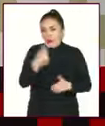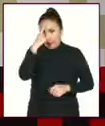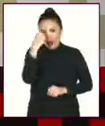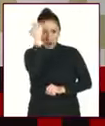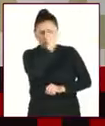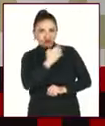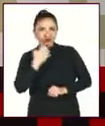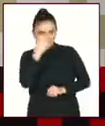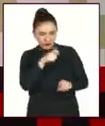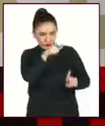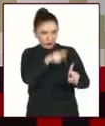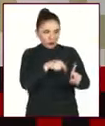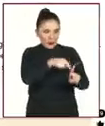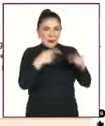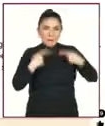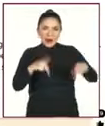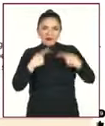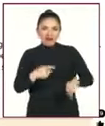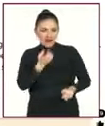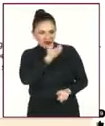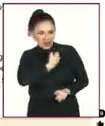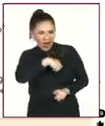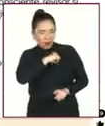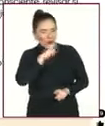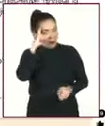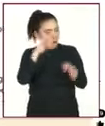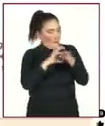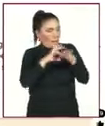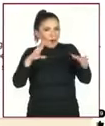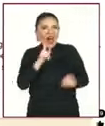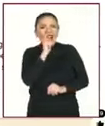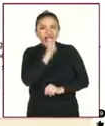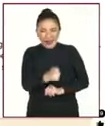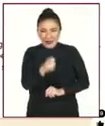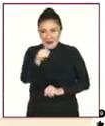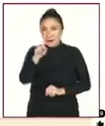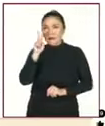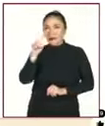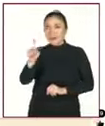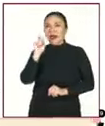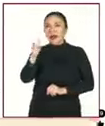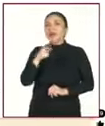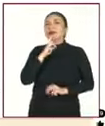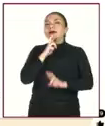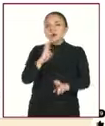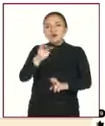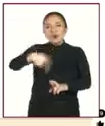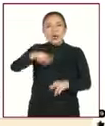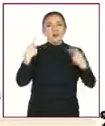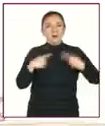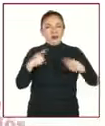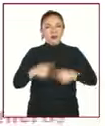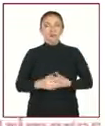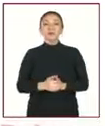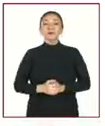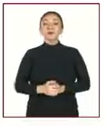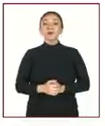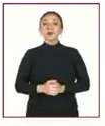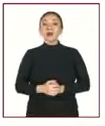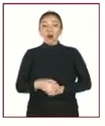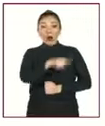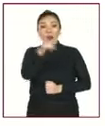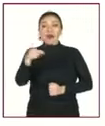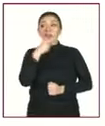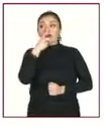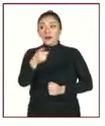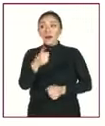el estado de una persona inconsciente. Veamos lo que dicen las personas a esta pregunta. Ellos dicen que